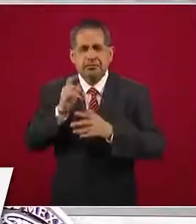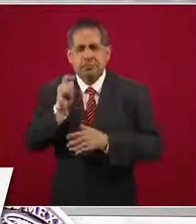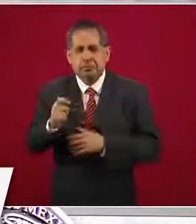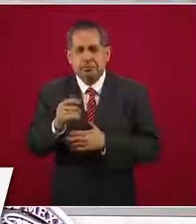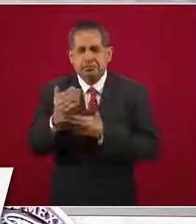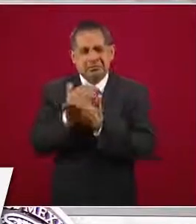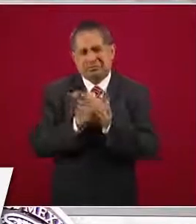pequeño